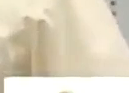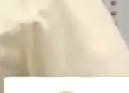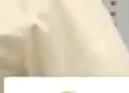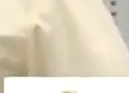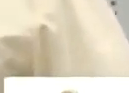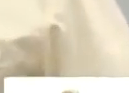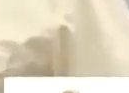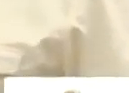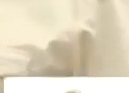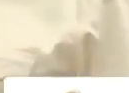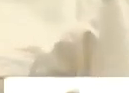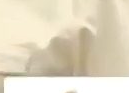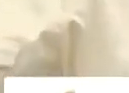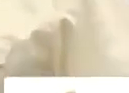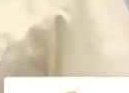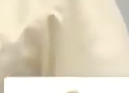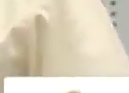agresiones,